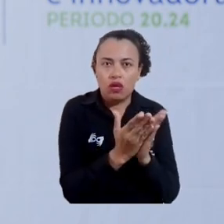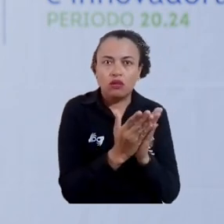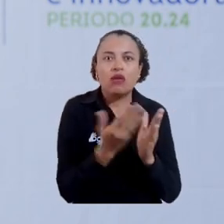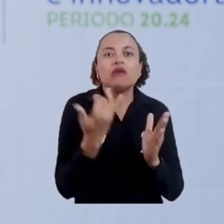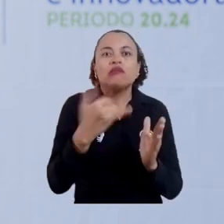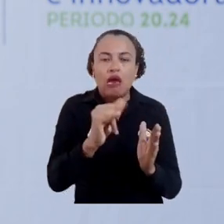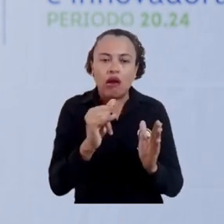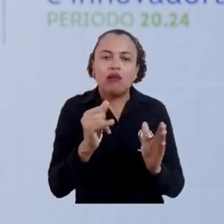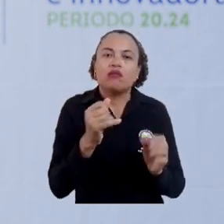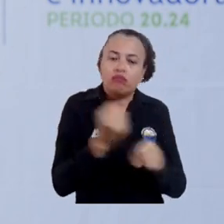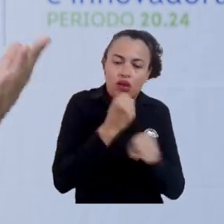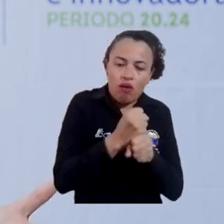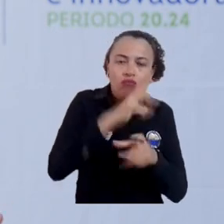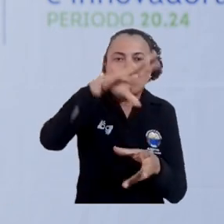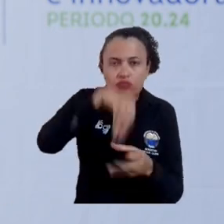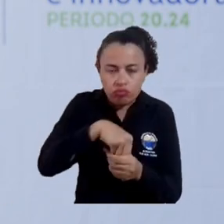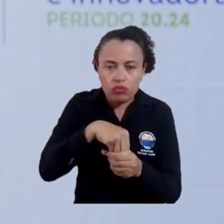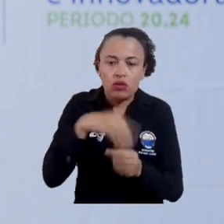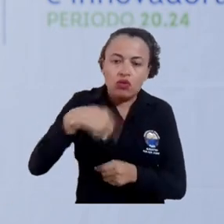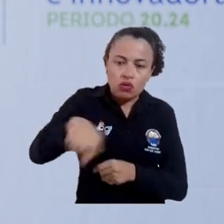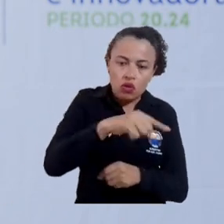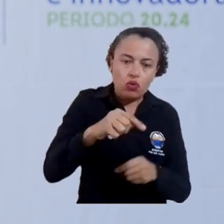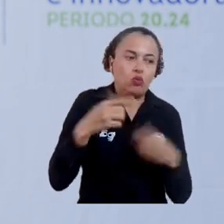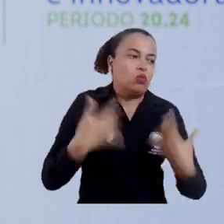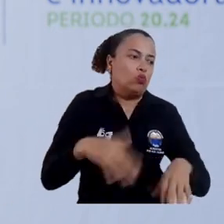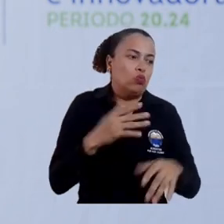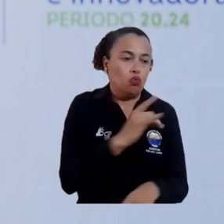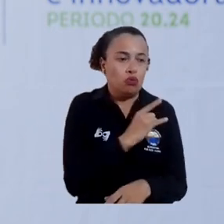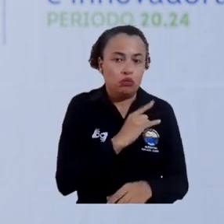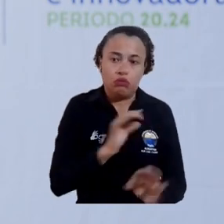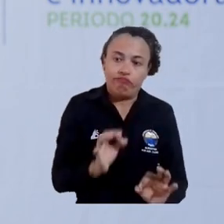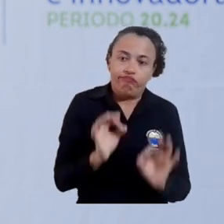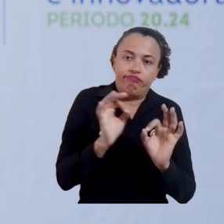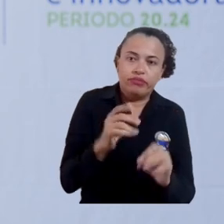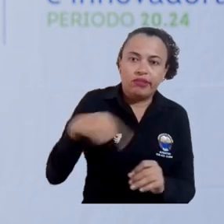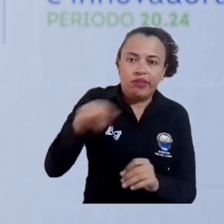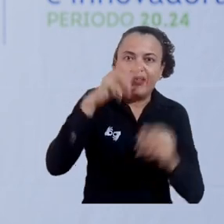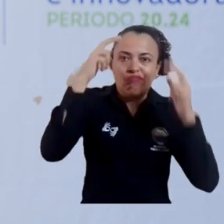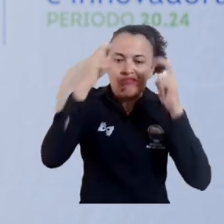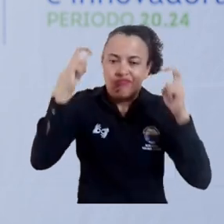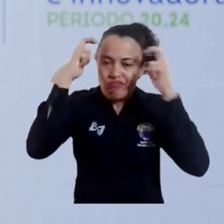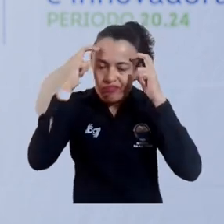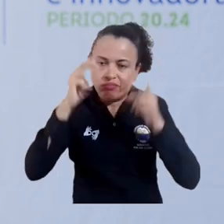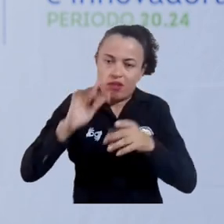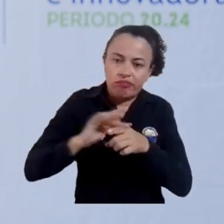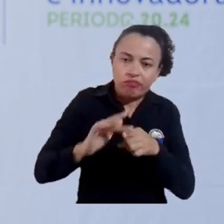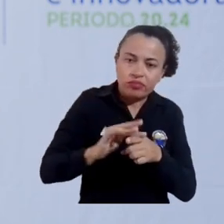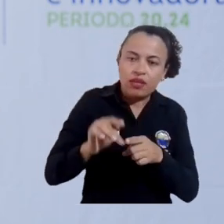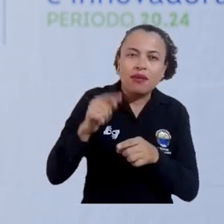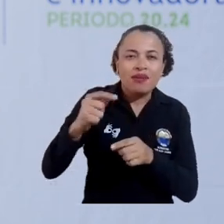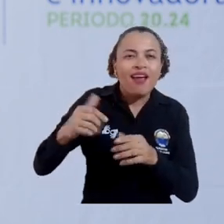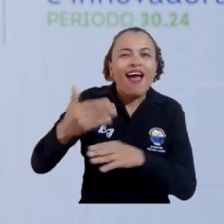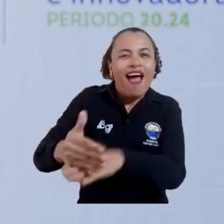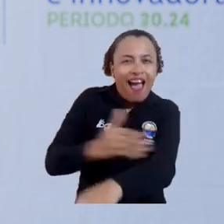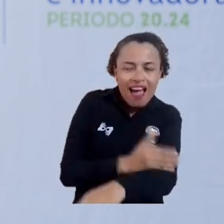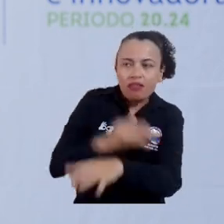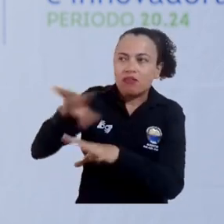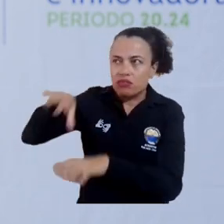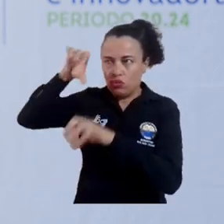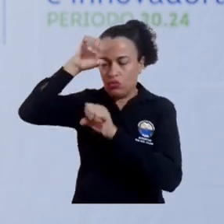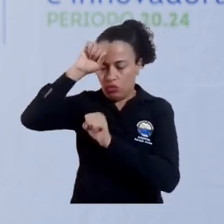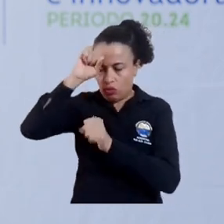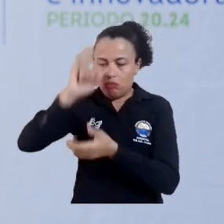egresados de la Universidad del Magdalena como empleados nuestros que están haciendo quedar muy bien a la universidad con el conocimiento aplicado y